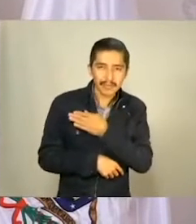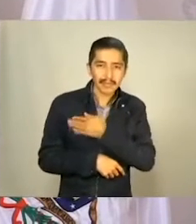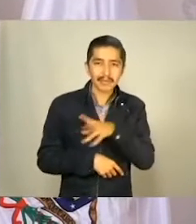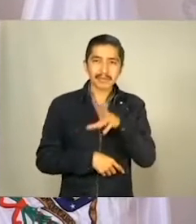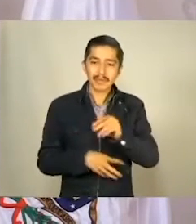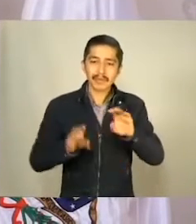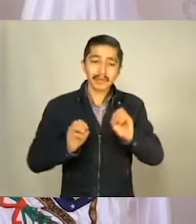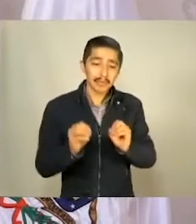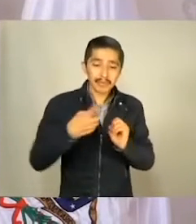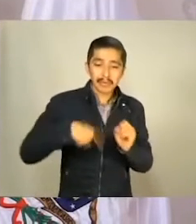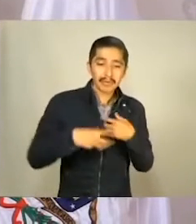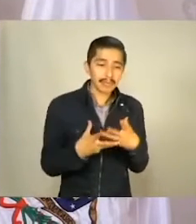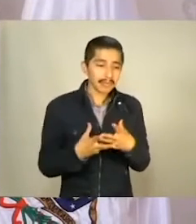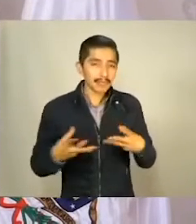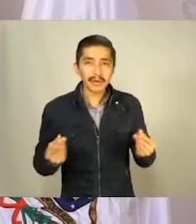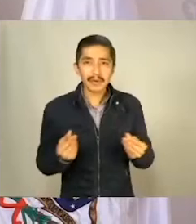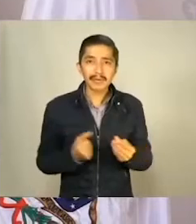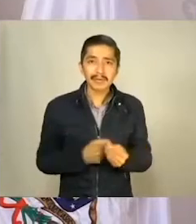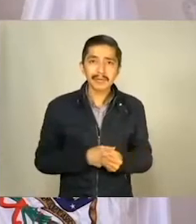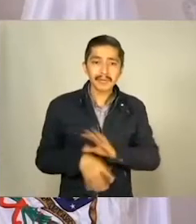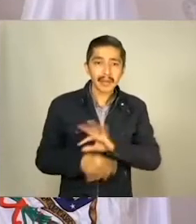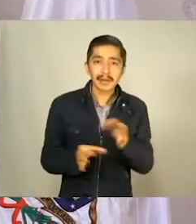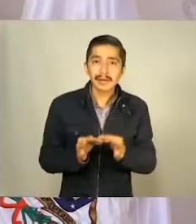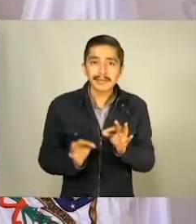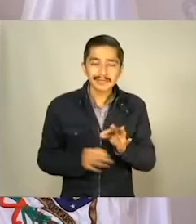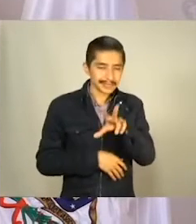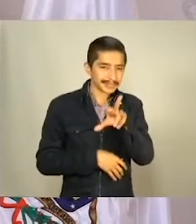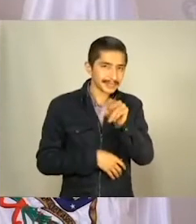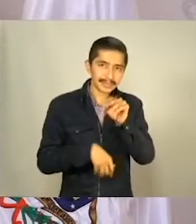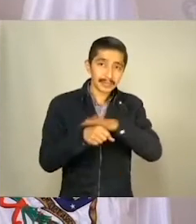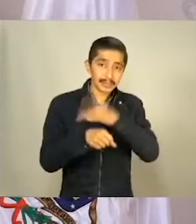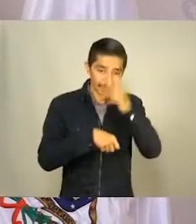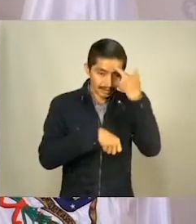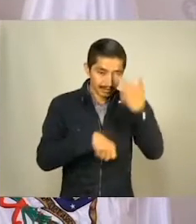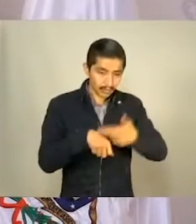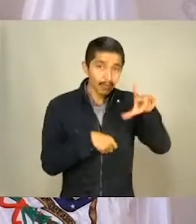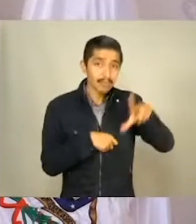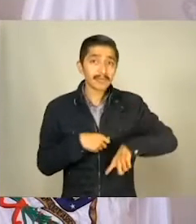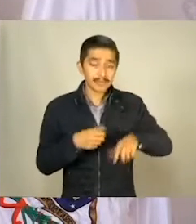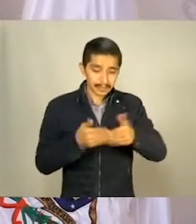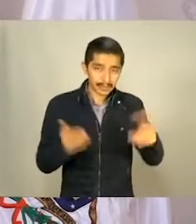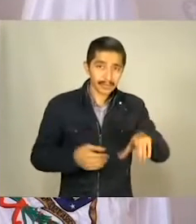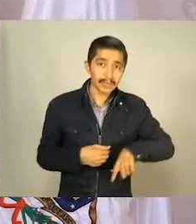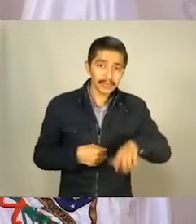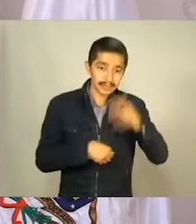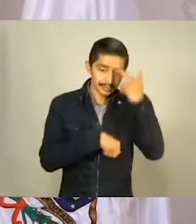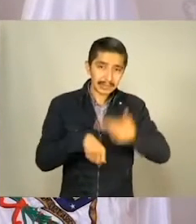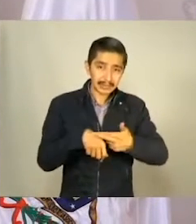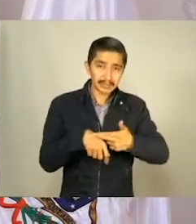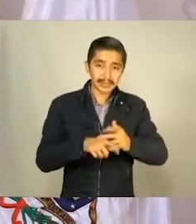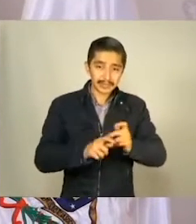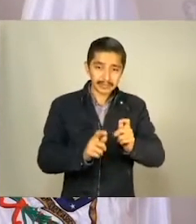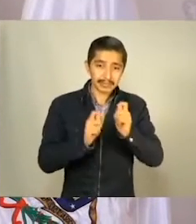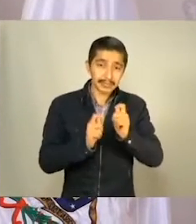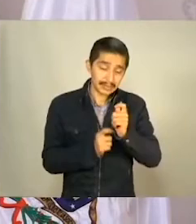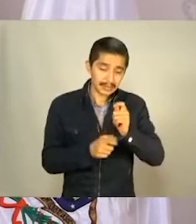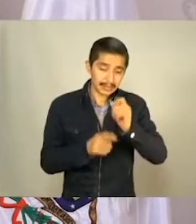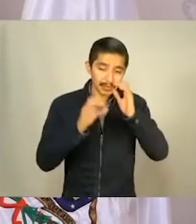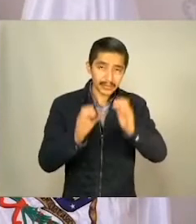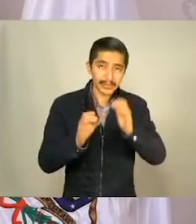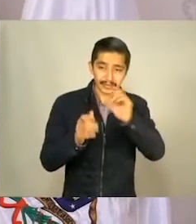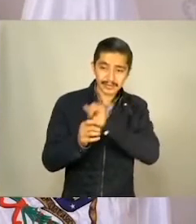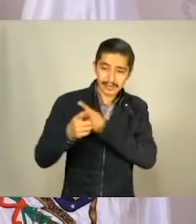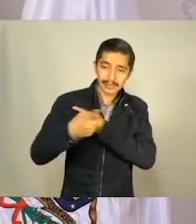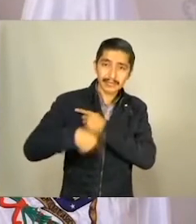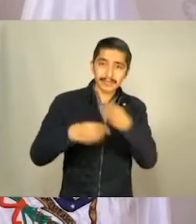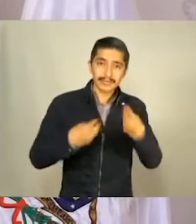relajar la disciplina, porque es nuestra responsabilidad, es mi responsabilidad cuidar la salud y la